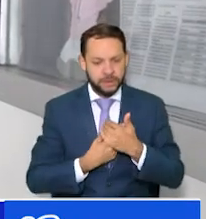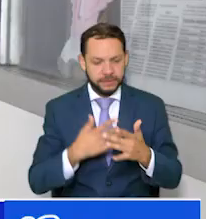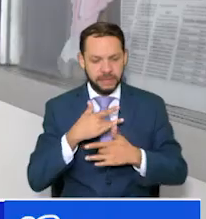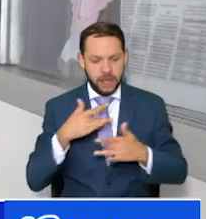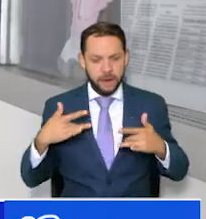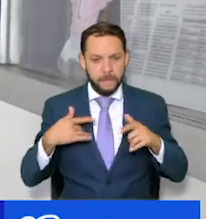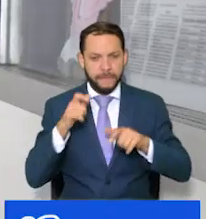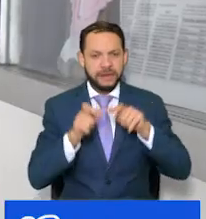los habitantes